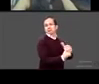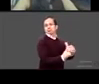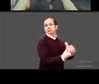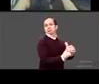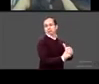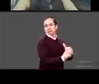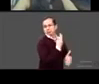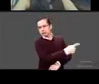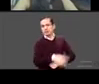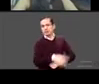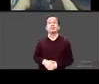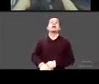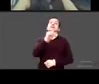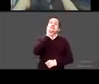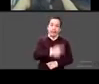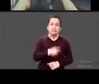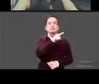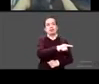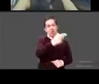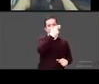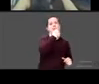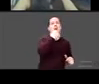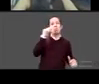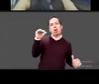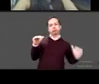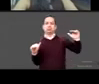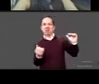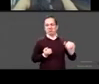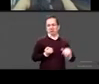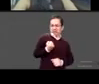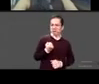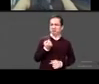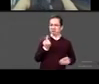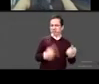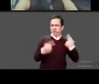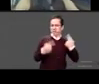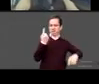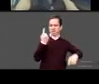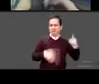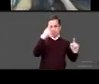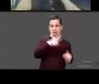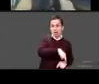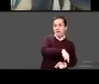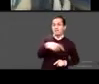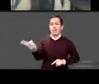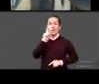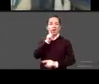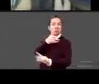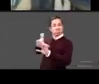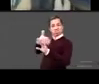basada en el género, un sistema patriarcal que justifica la violencia hacia las mujeres y por ende también hacia las niñas, niñas,